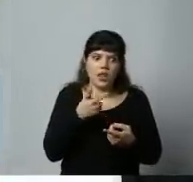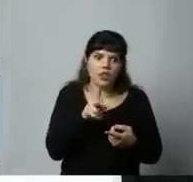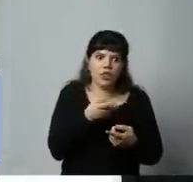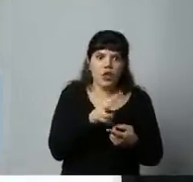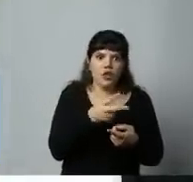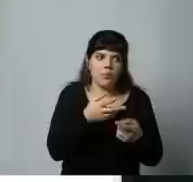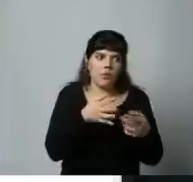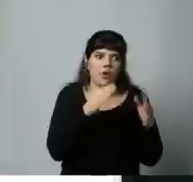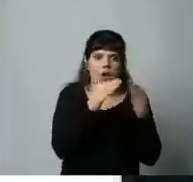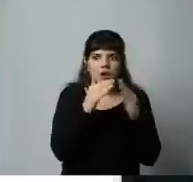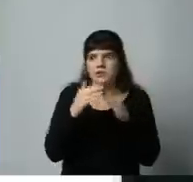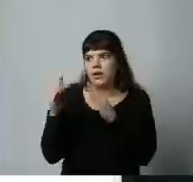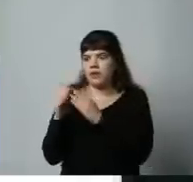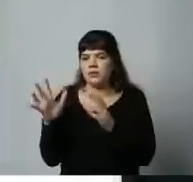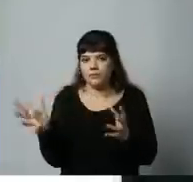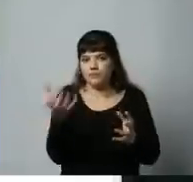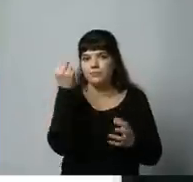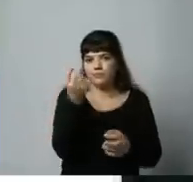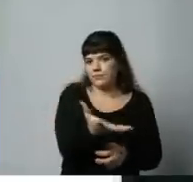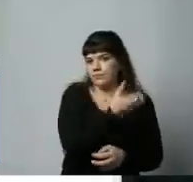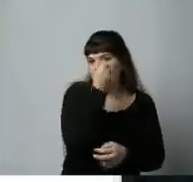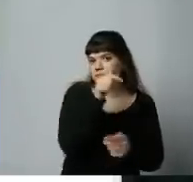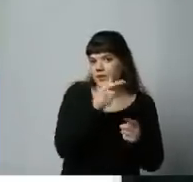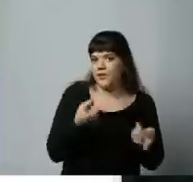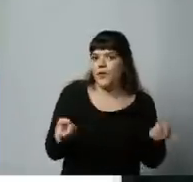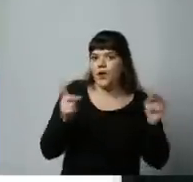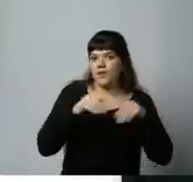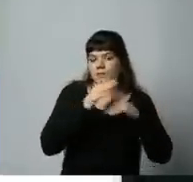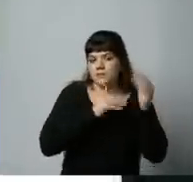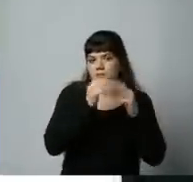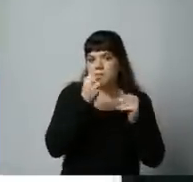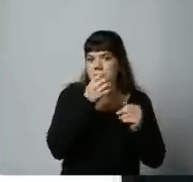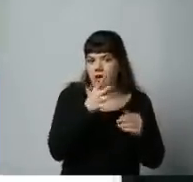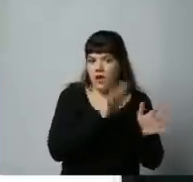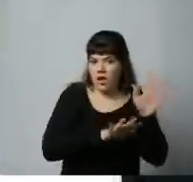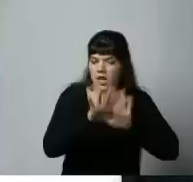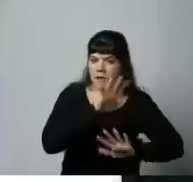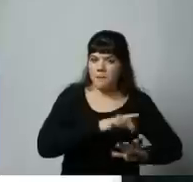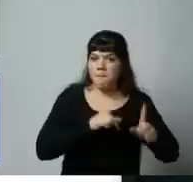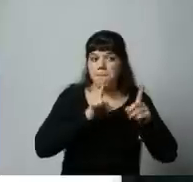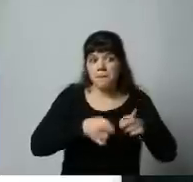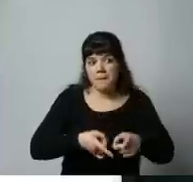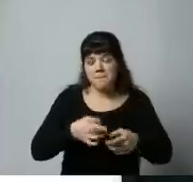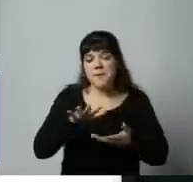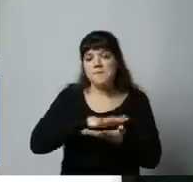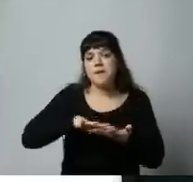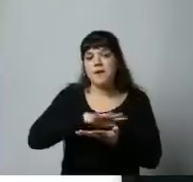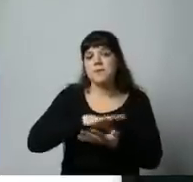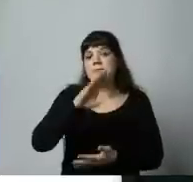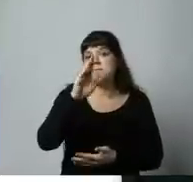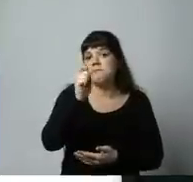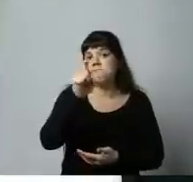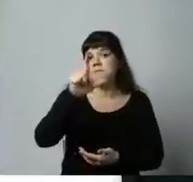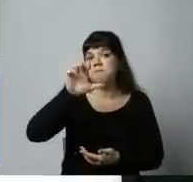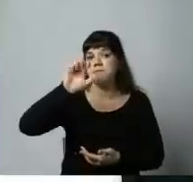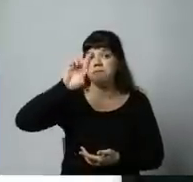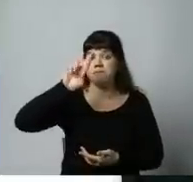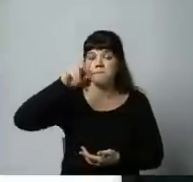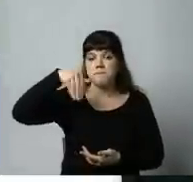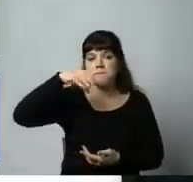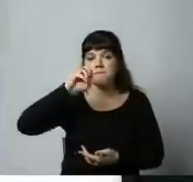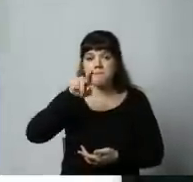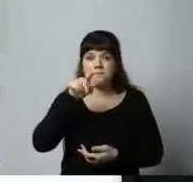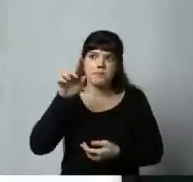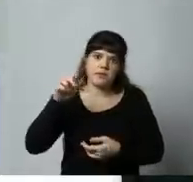fincas también recuperadas pero también en Palermo Tenemos también otro otra otro